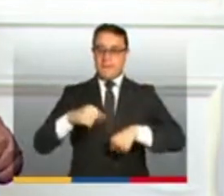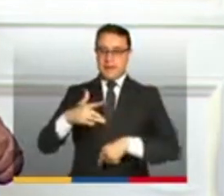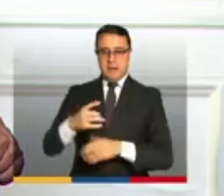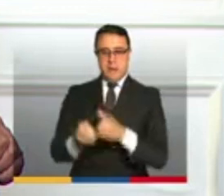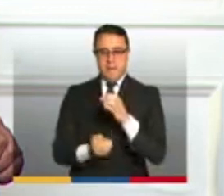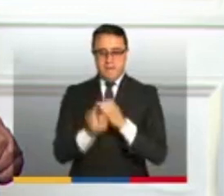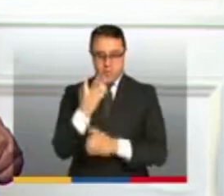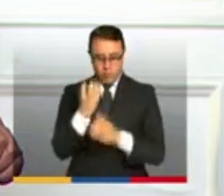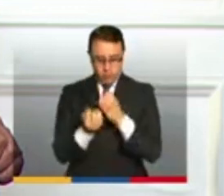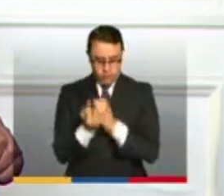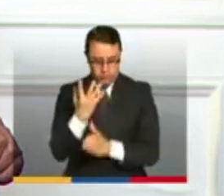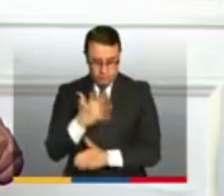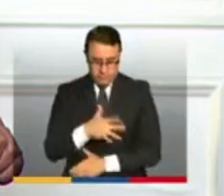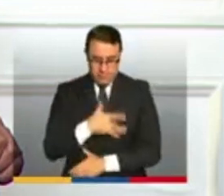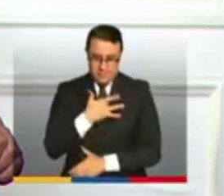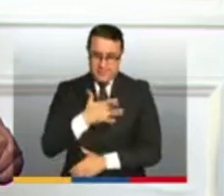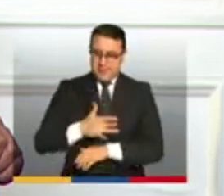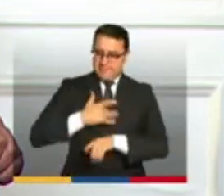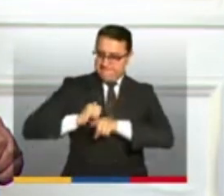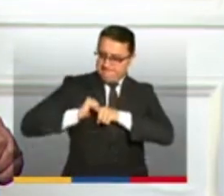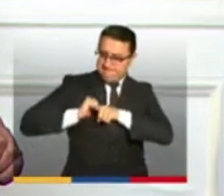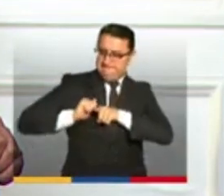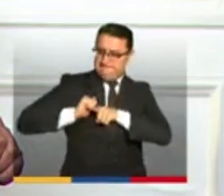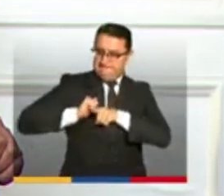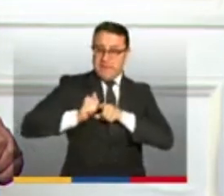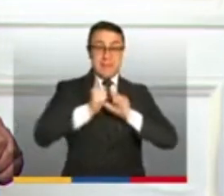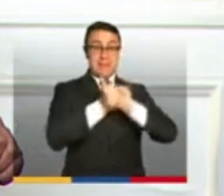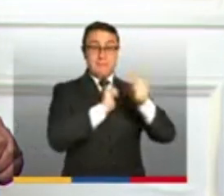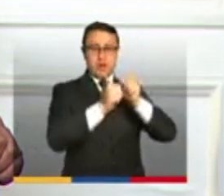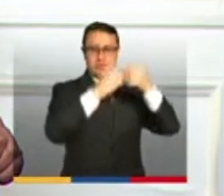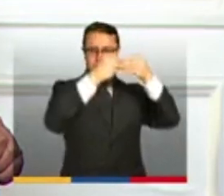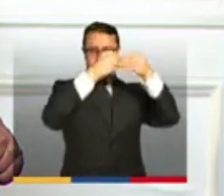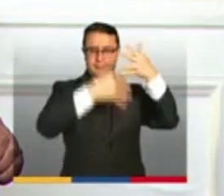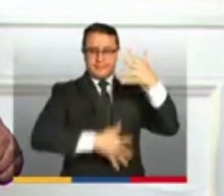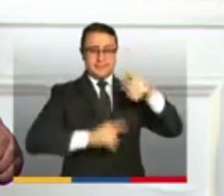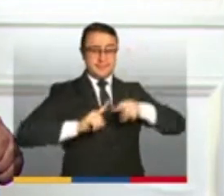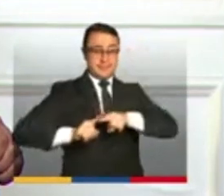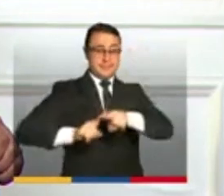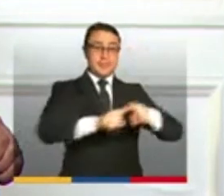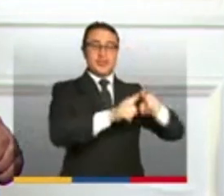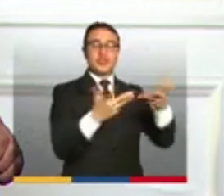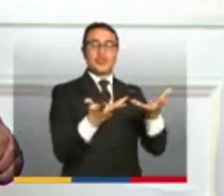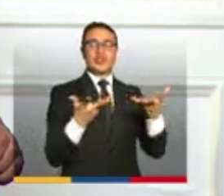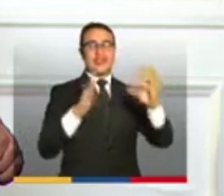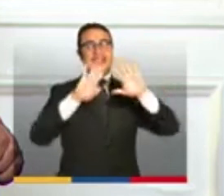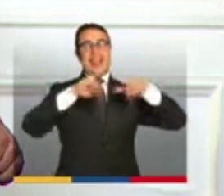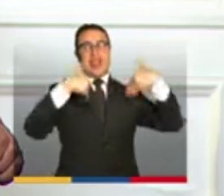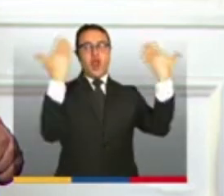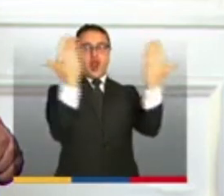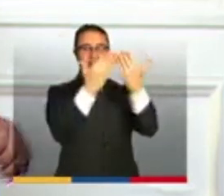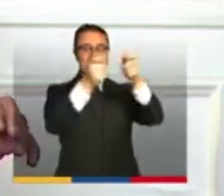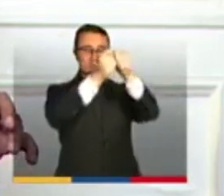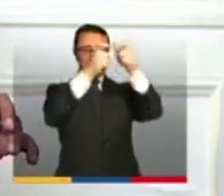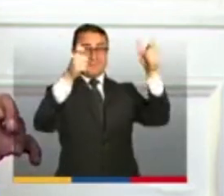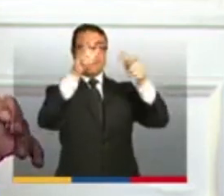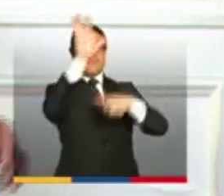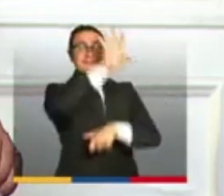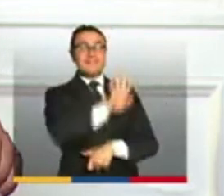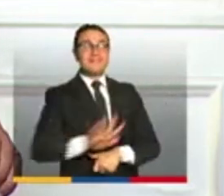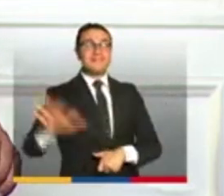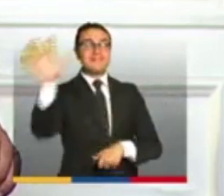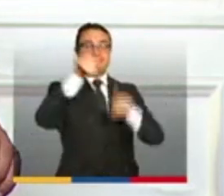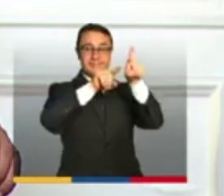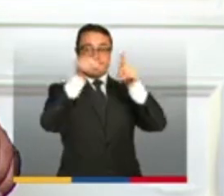practicar las diferentes ramas del deporte en cada colegio público. De tal manera que el colegio, la